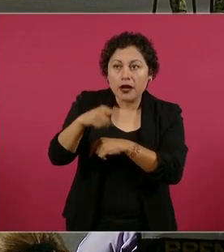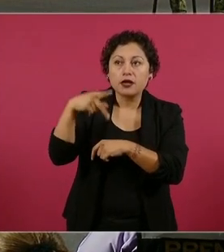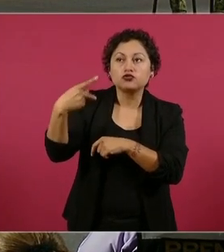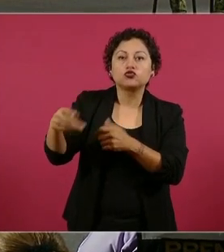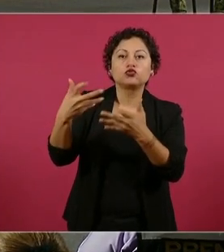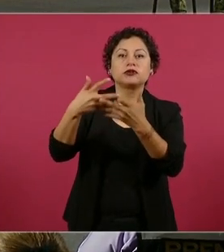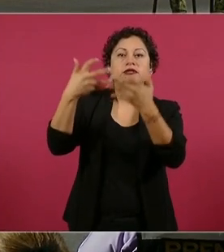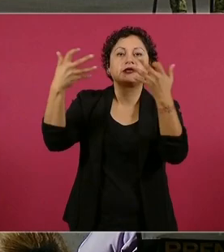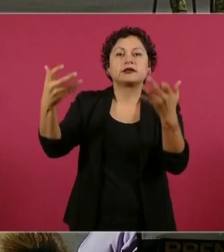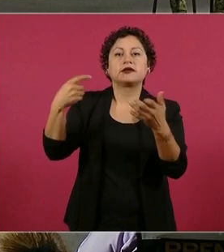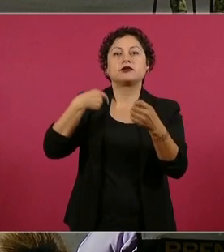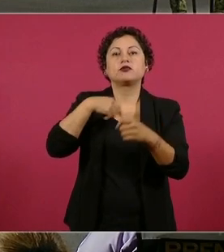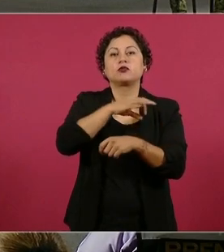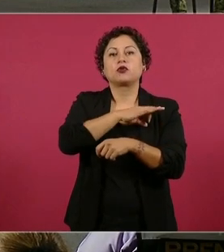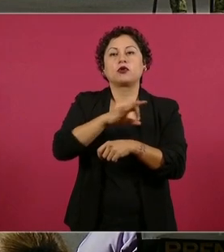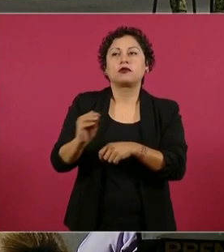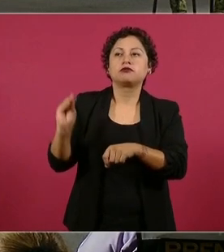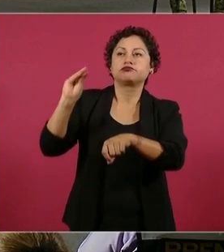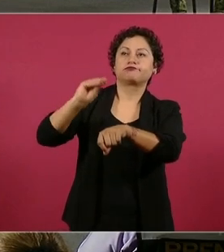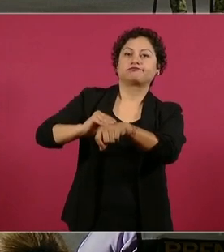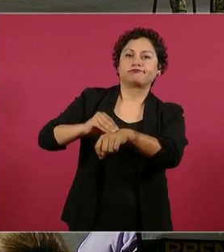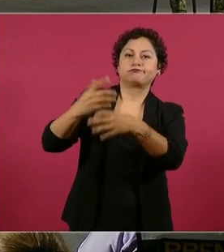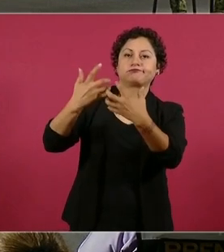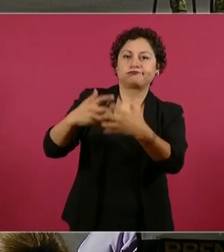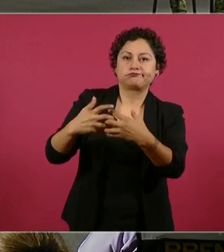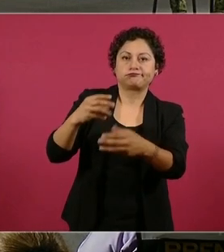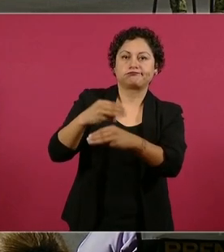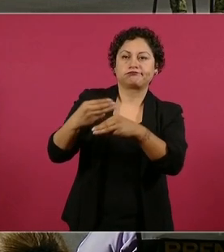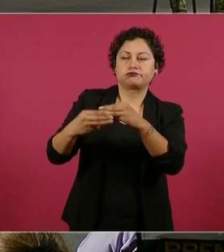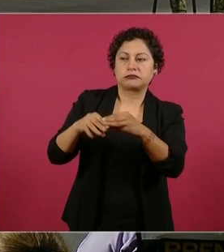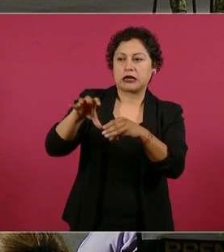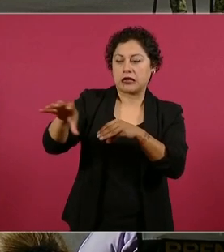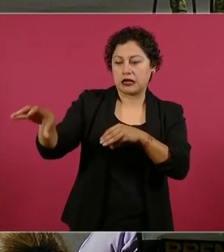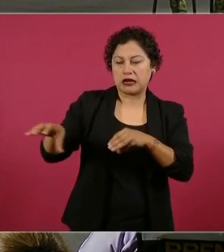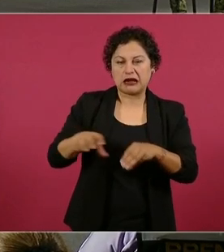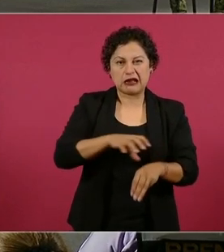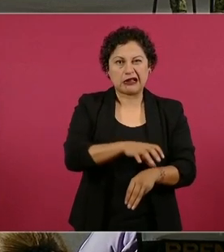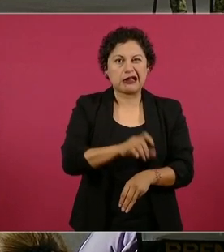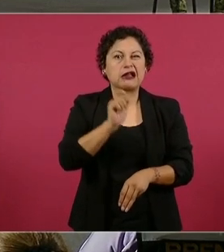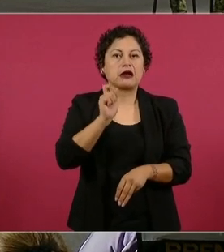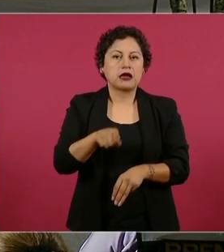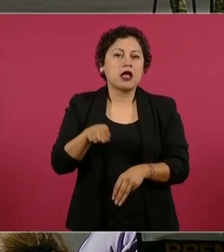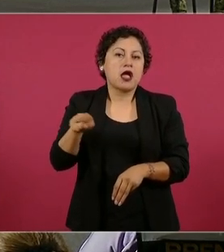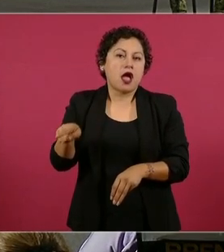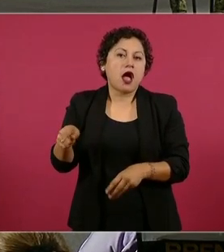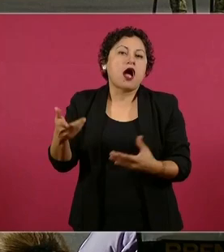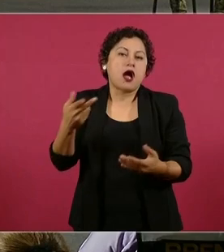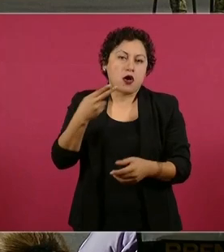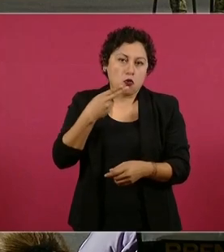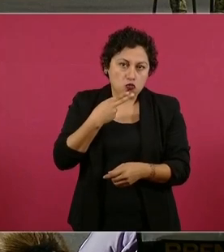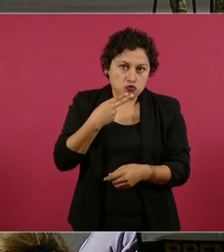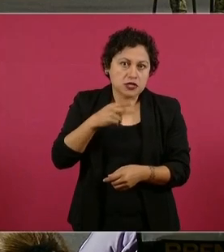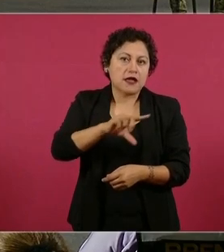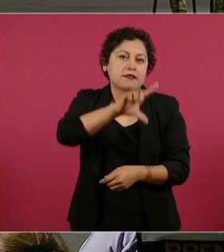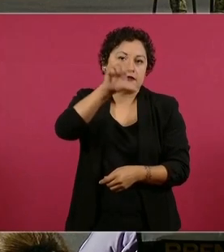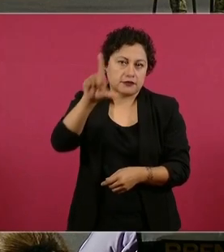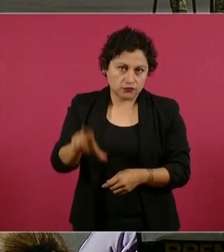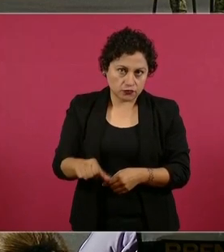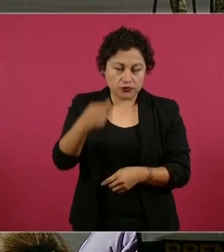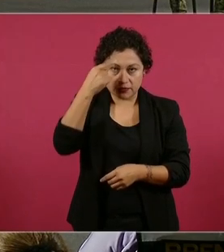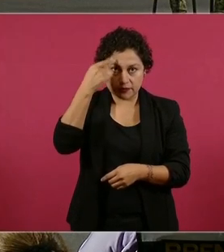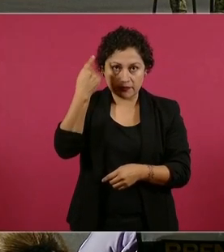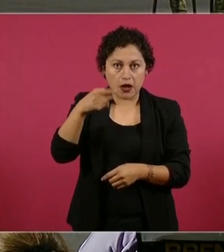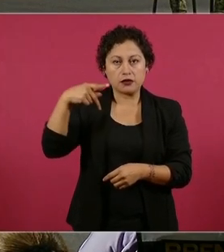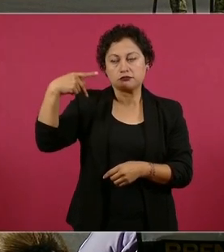predios. Este material que se depositó en sus predios, ellos lo reutilizaron para la conformación o renivelación